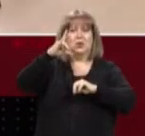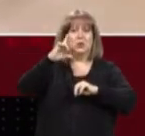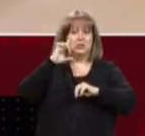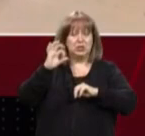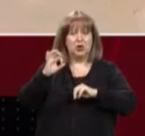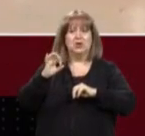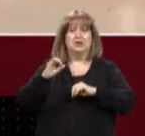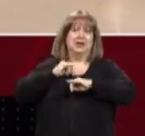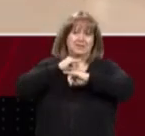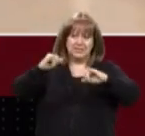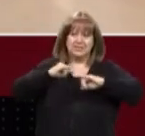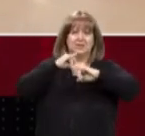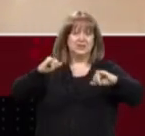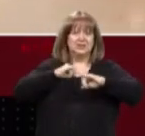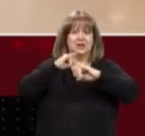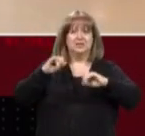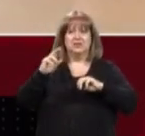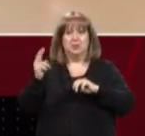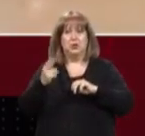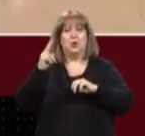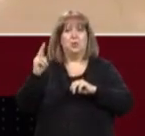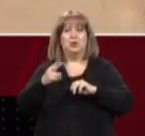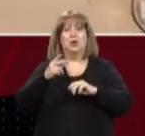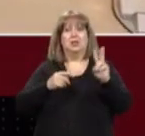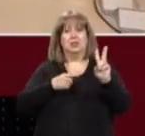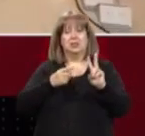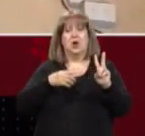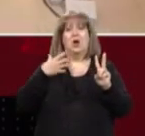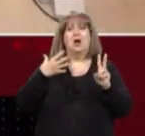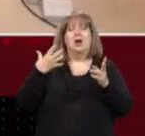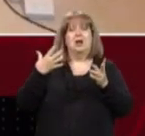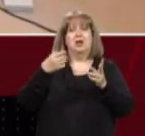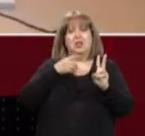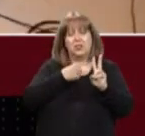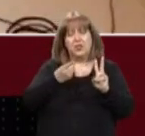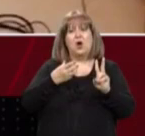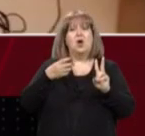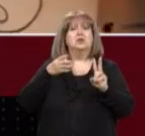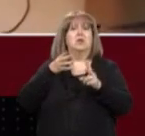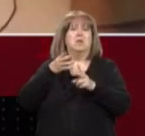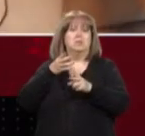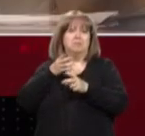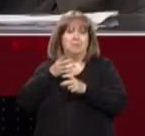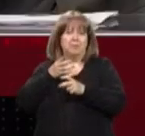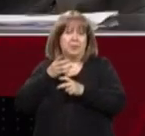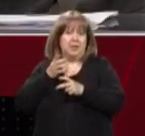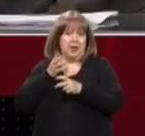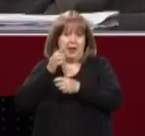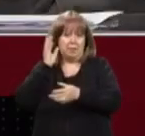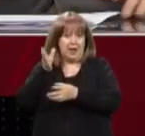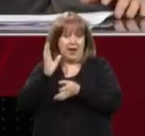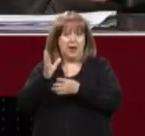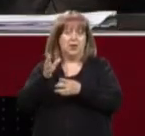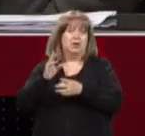seguidos. Es muy difícil lograr eso. Pero vio, bueno, la verdad, vio una intencionalidad en los medios, como que no se quiso cubrir